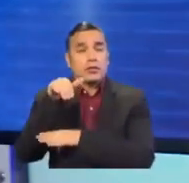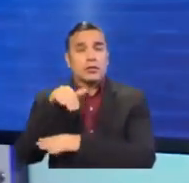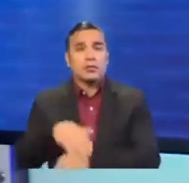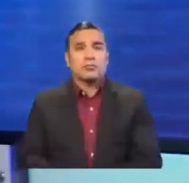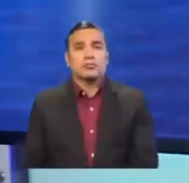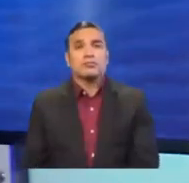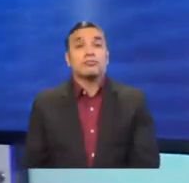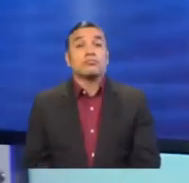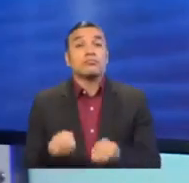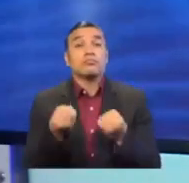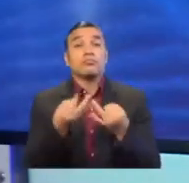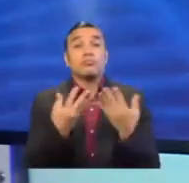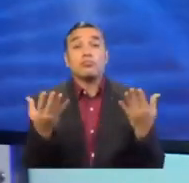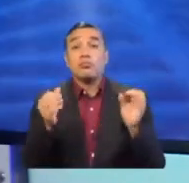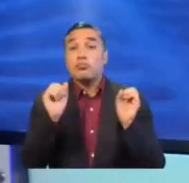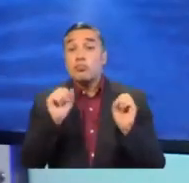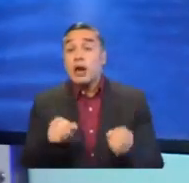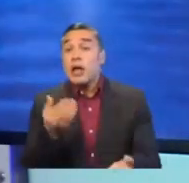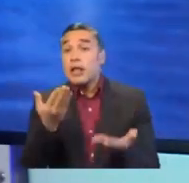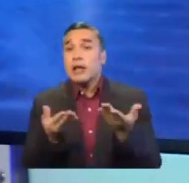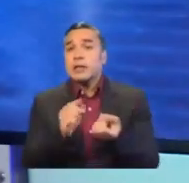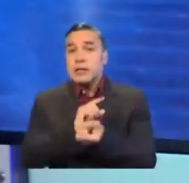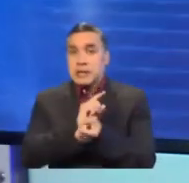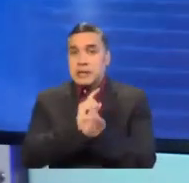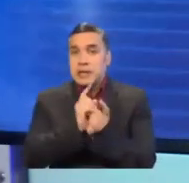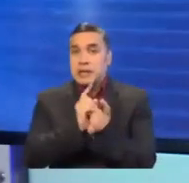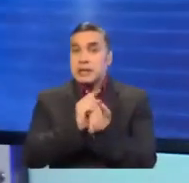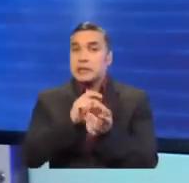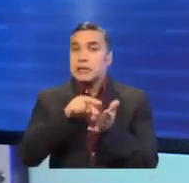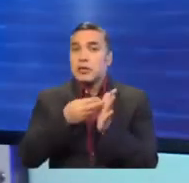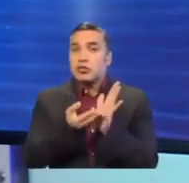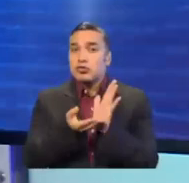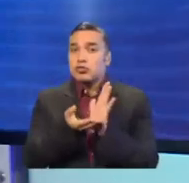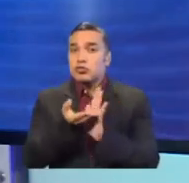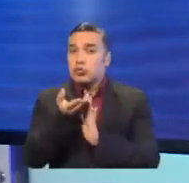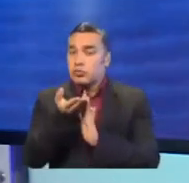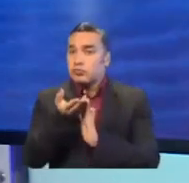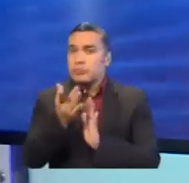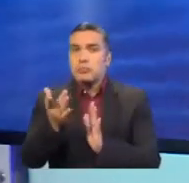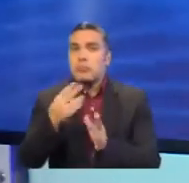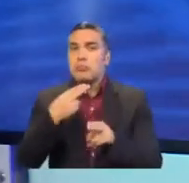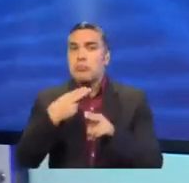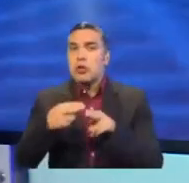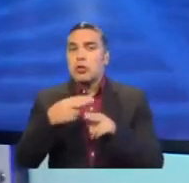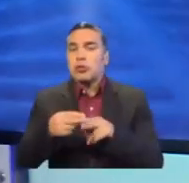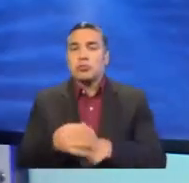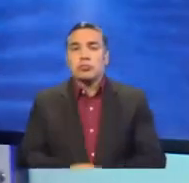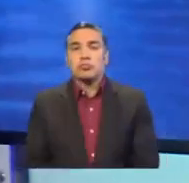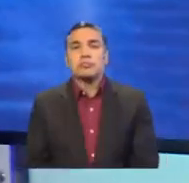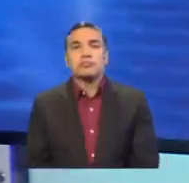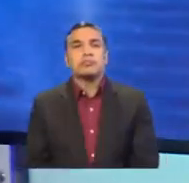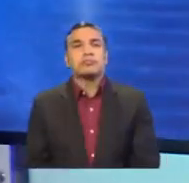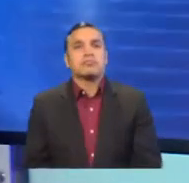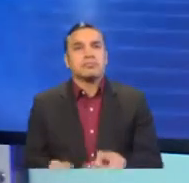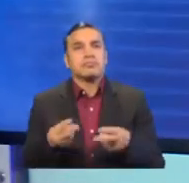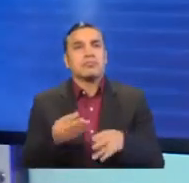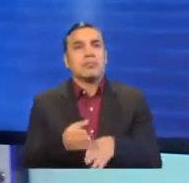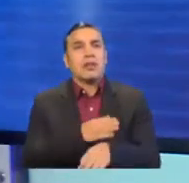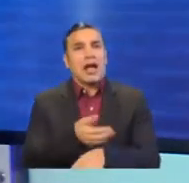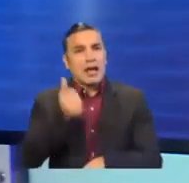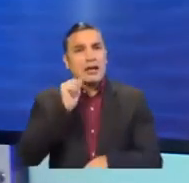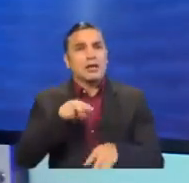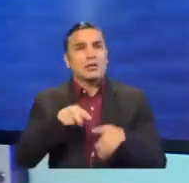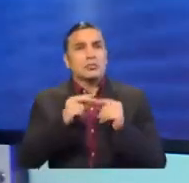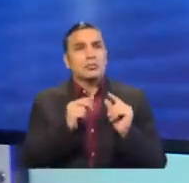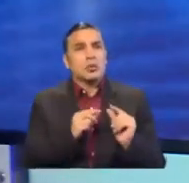reportadas. Cifra que podría variar en los próximos minutos, en las próximas horas, como ha sido desde el día de